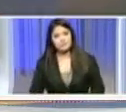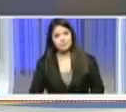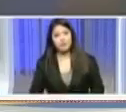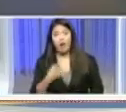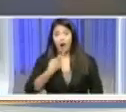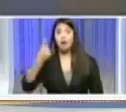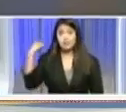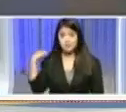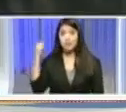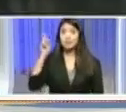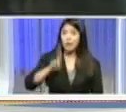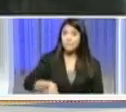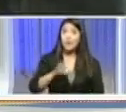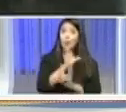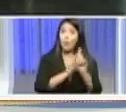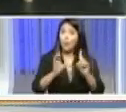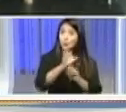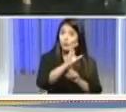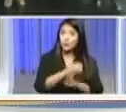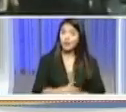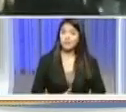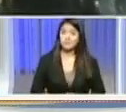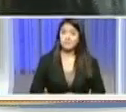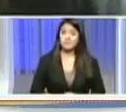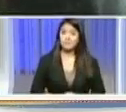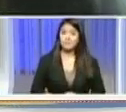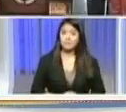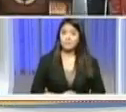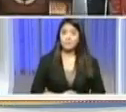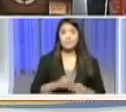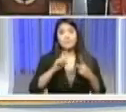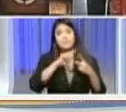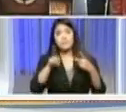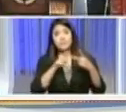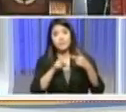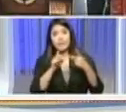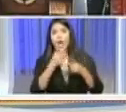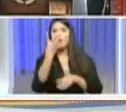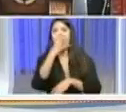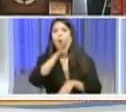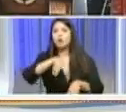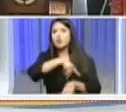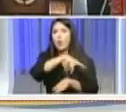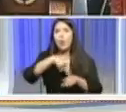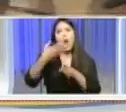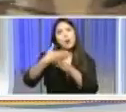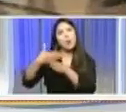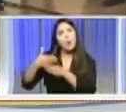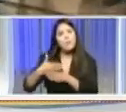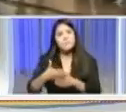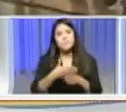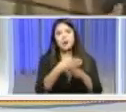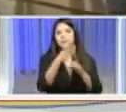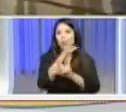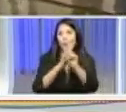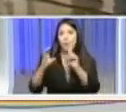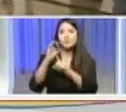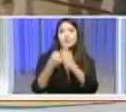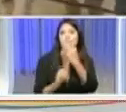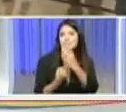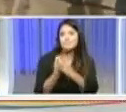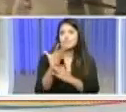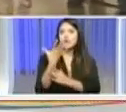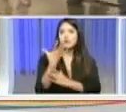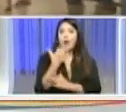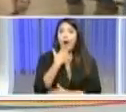Ayer también, además de la cultura, tuvimos 4 horas compartiendo con el mundo de la cultura, la creación.